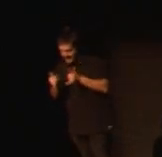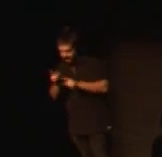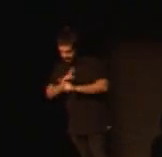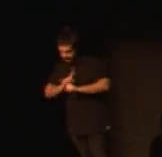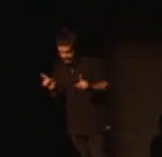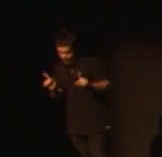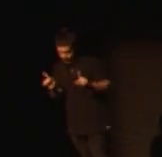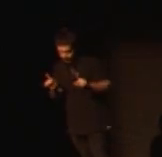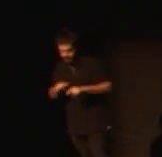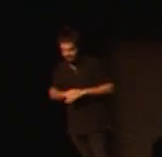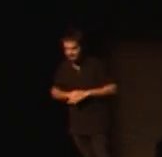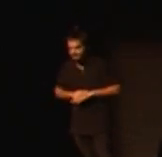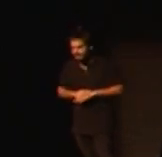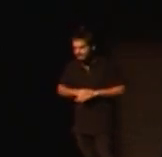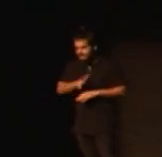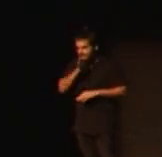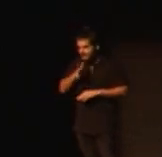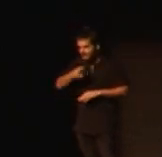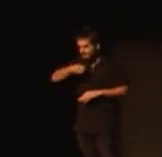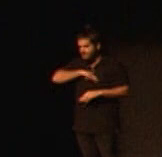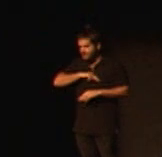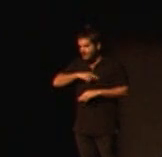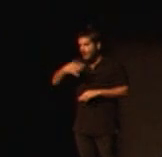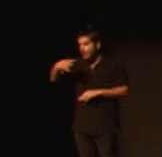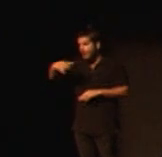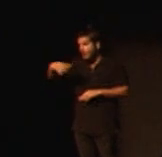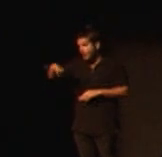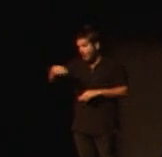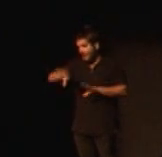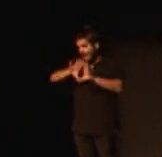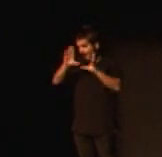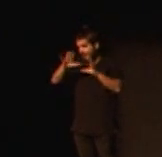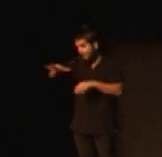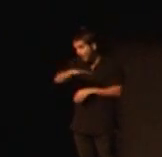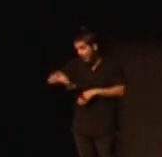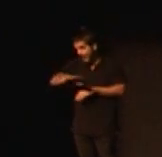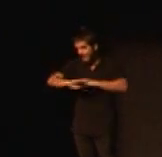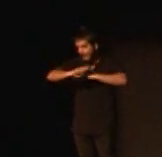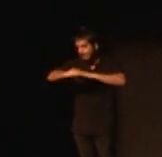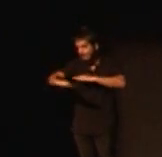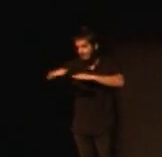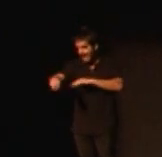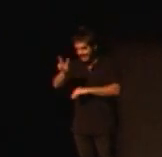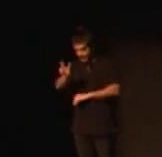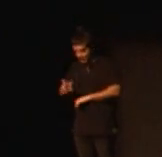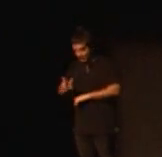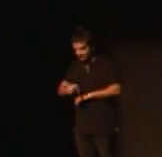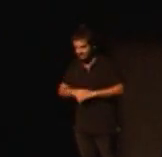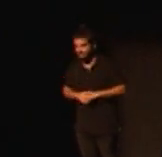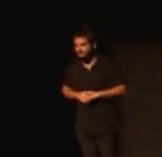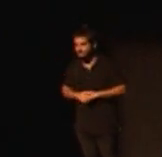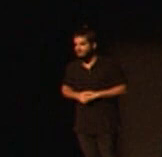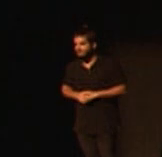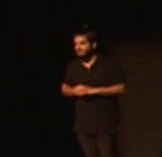Tampoco lo es porque seamos la única tierra con dos mares en nuestro país, o porque tengamos un